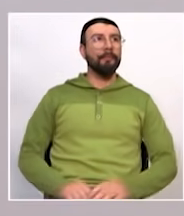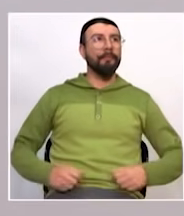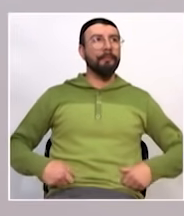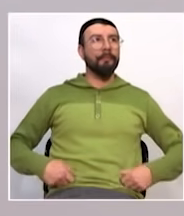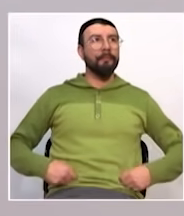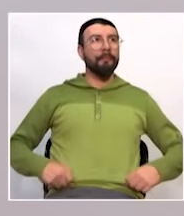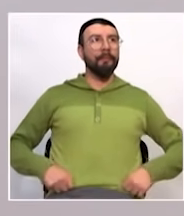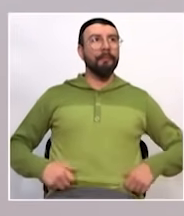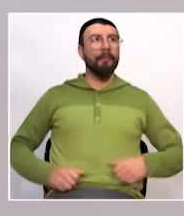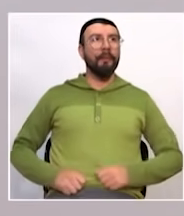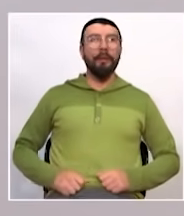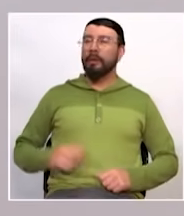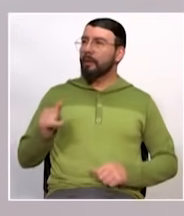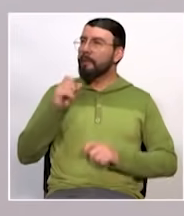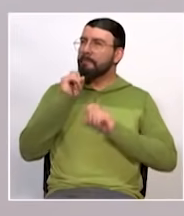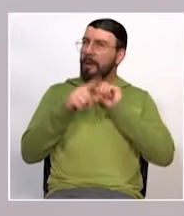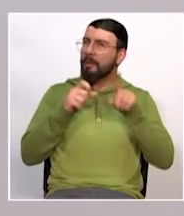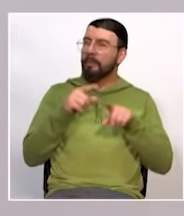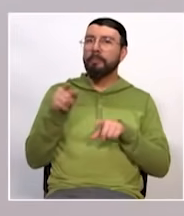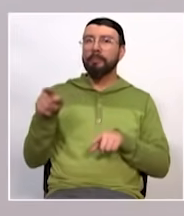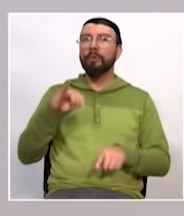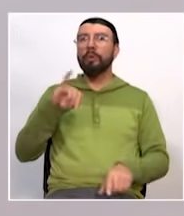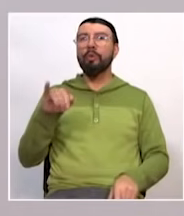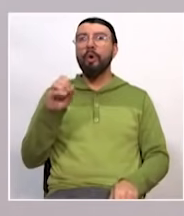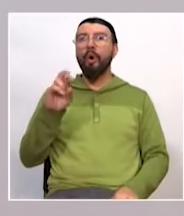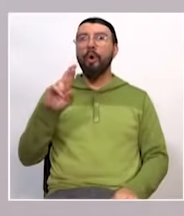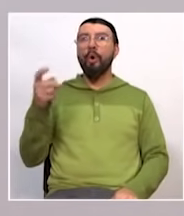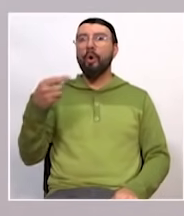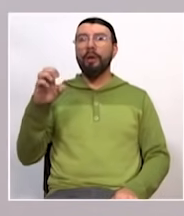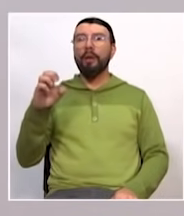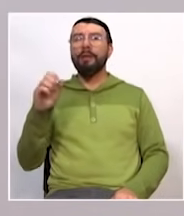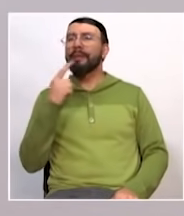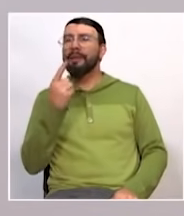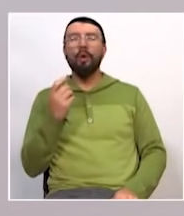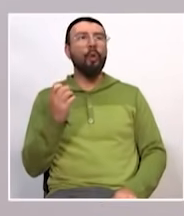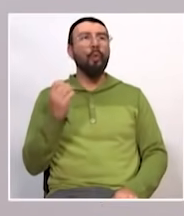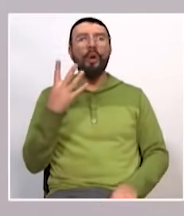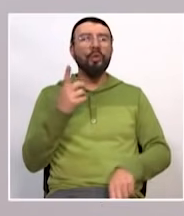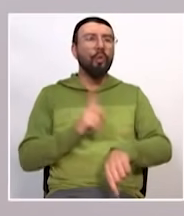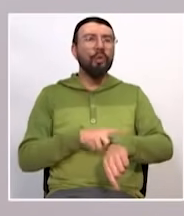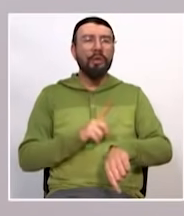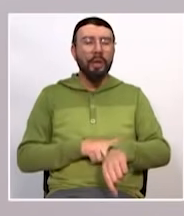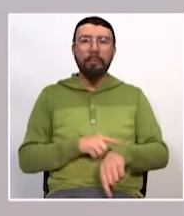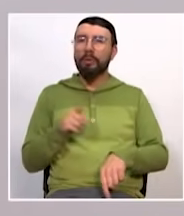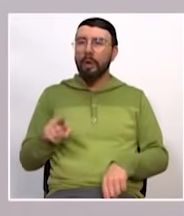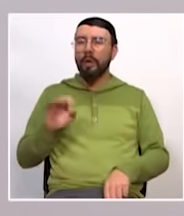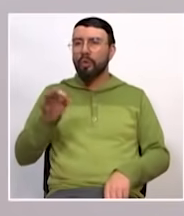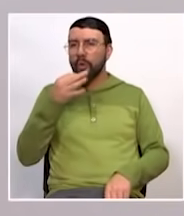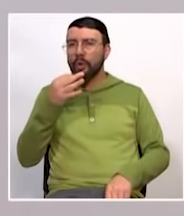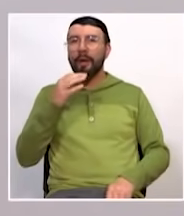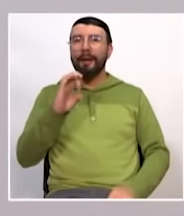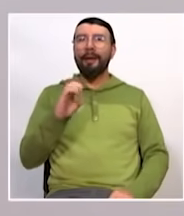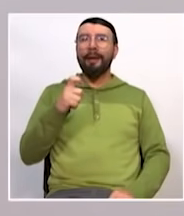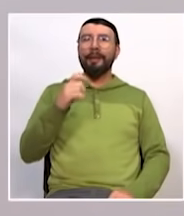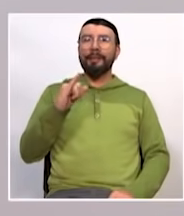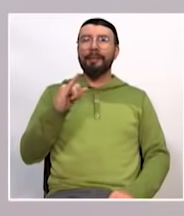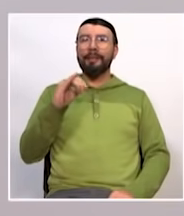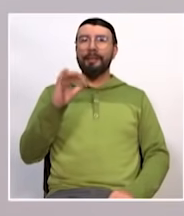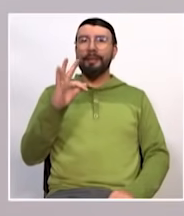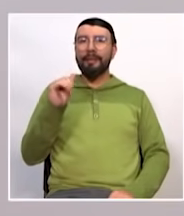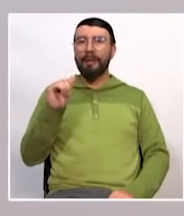ahora sí voy con las preguntas jorge enrique álvarez cuánto tiempo máximo se puede usar excitado para mí y otra